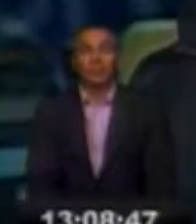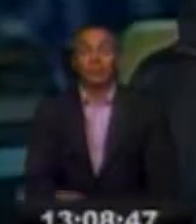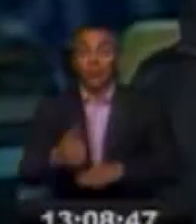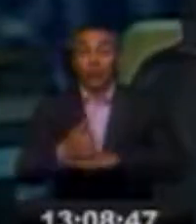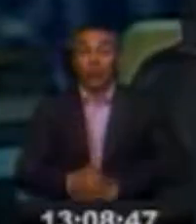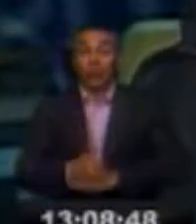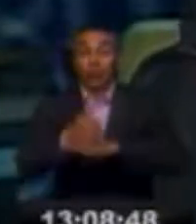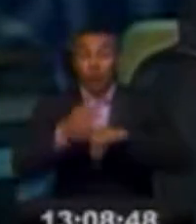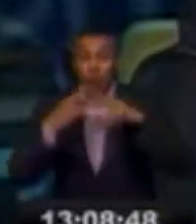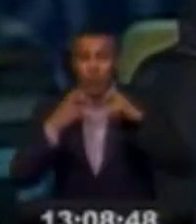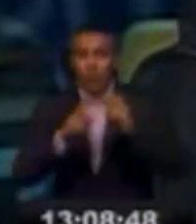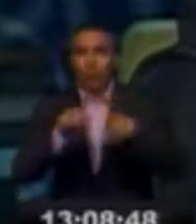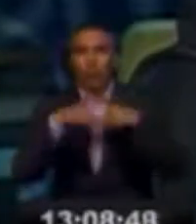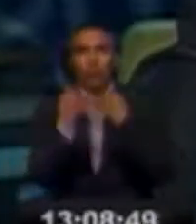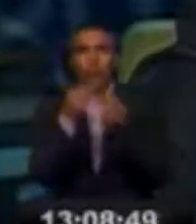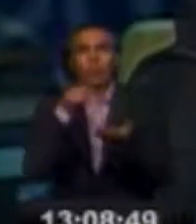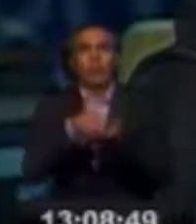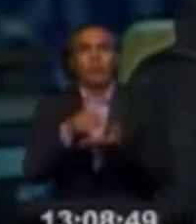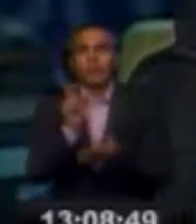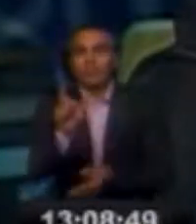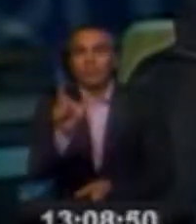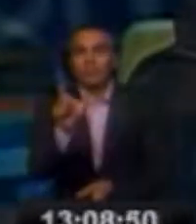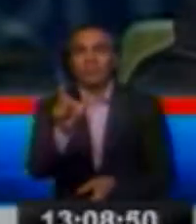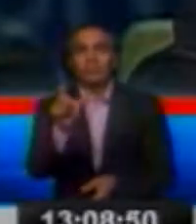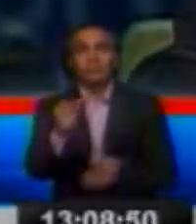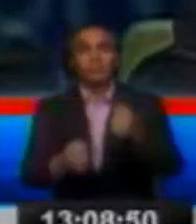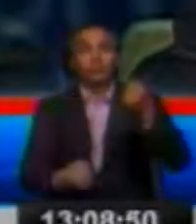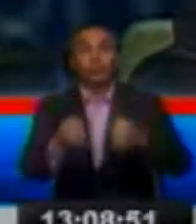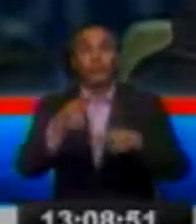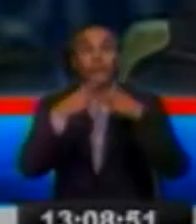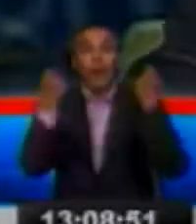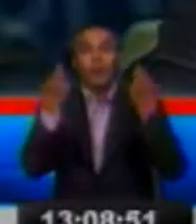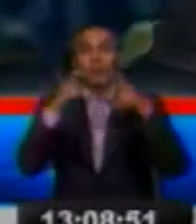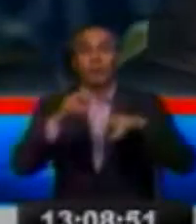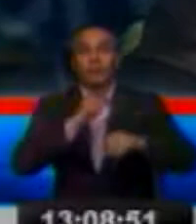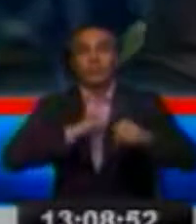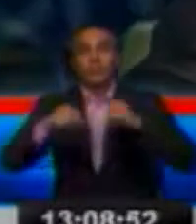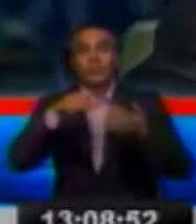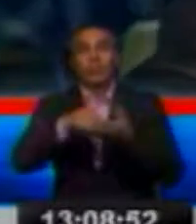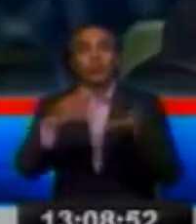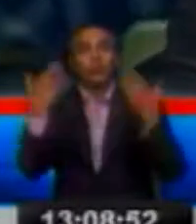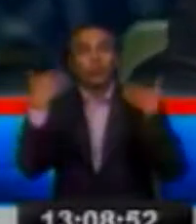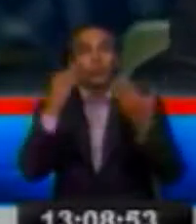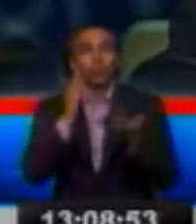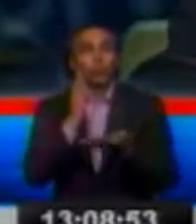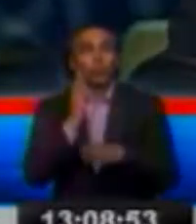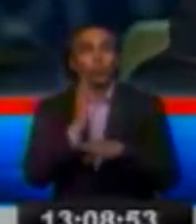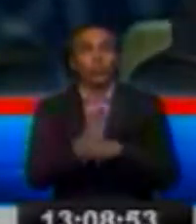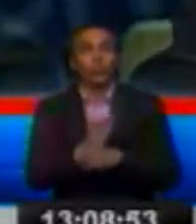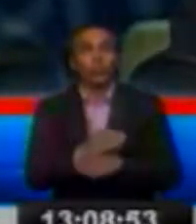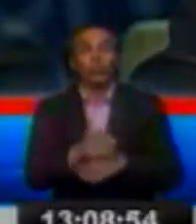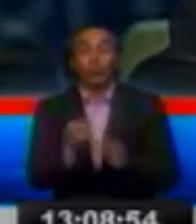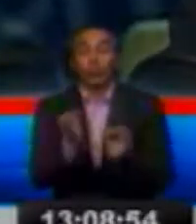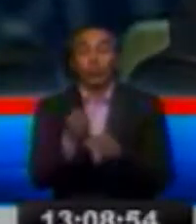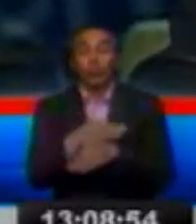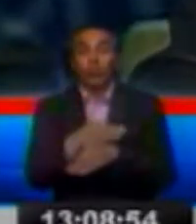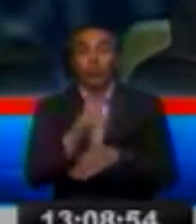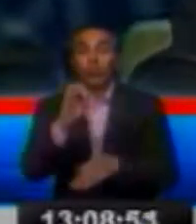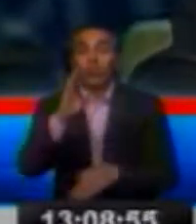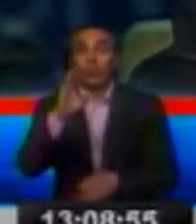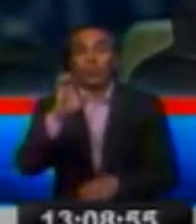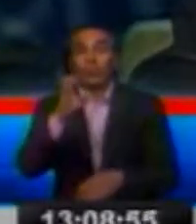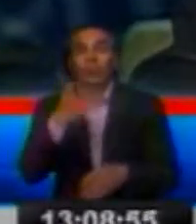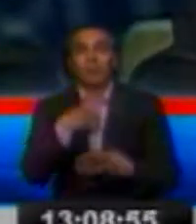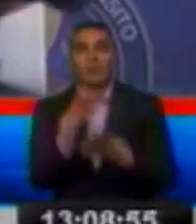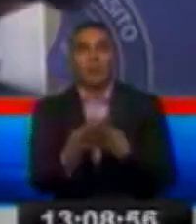Autoridades investigan a una banda que entregaba licencias falsas y tramitaba turnos en Guayaquil. Un funcionario de la CTE está detenido.